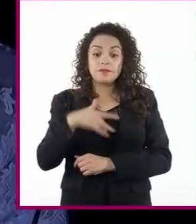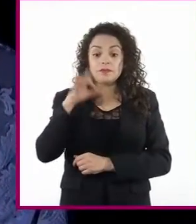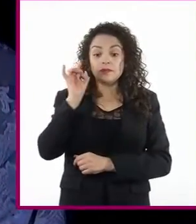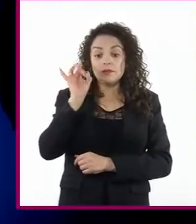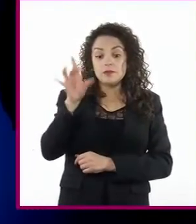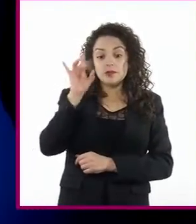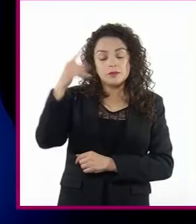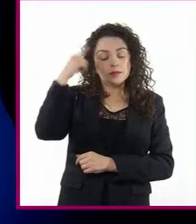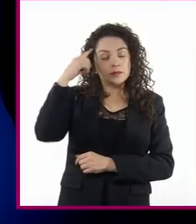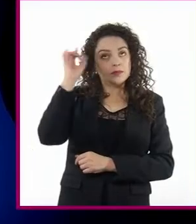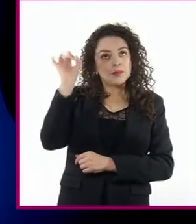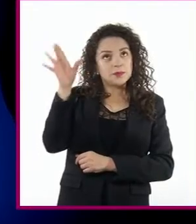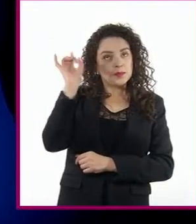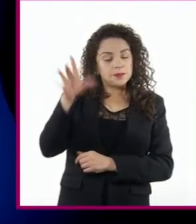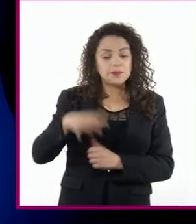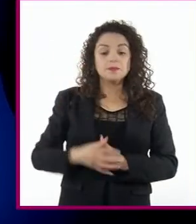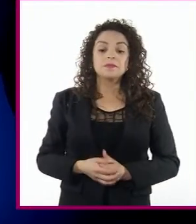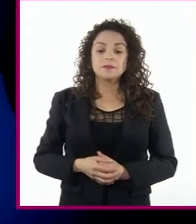cabeza.